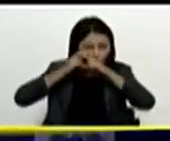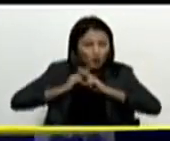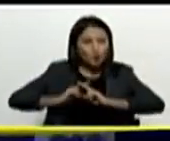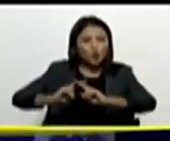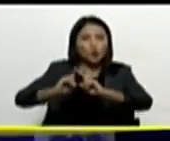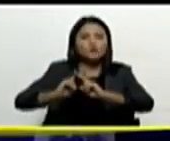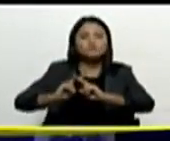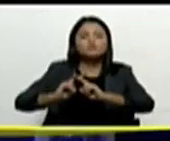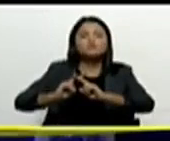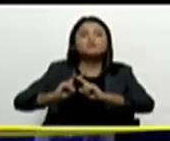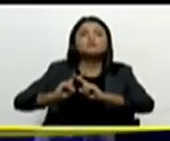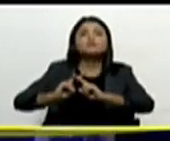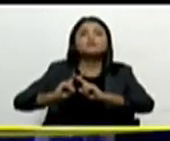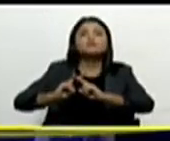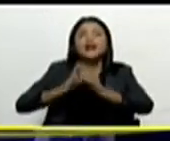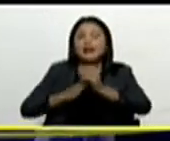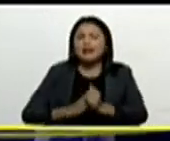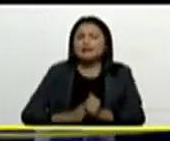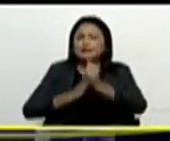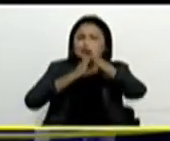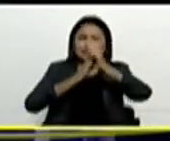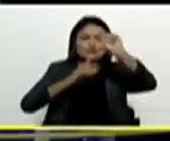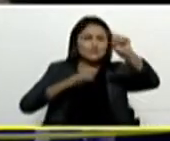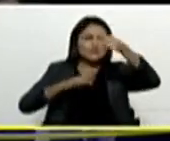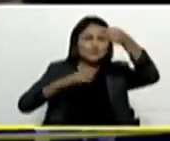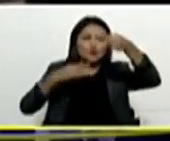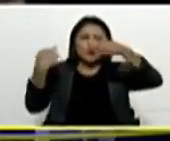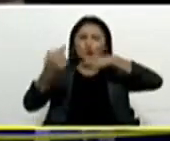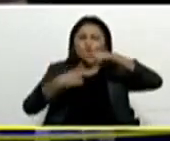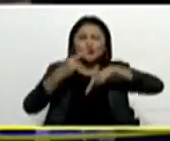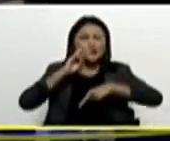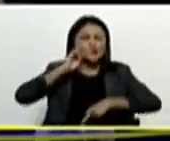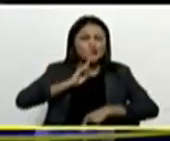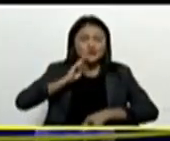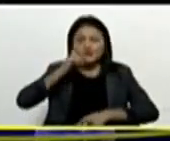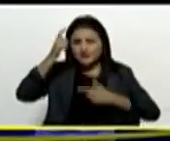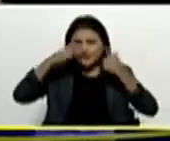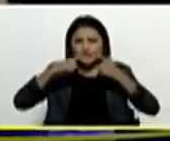supremo de la Revolución Bolivariana, Hugo Chávez Frías. ¡Hasta la victoria, siempre!